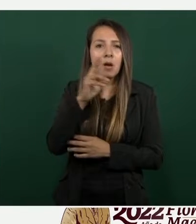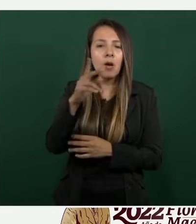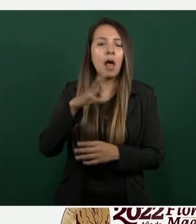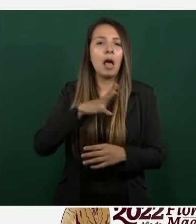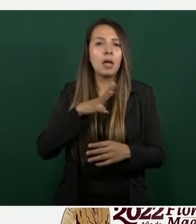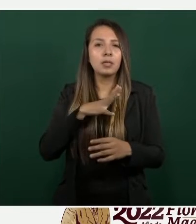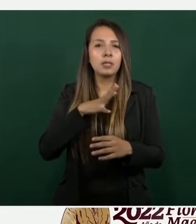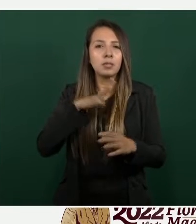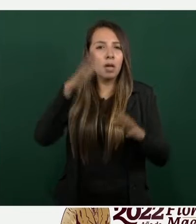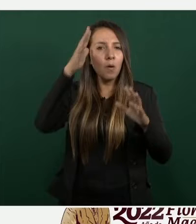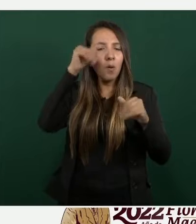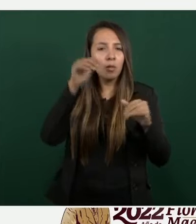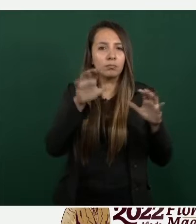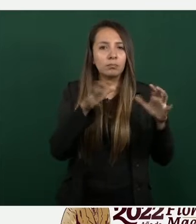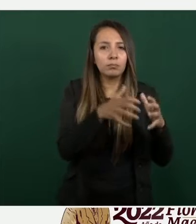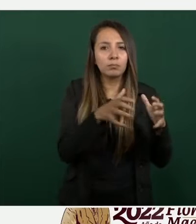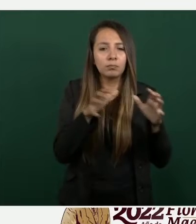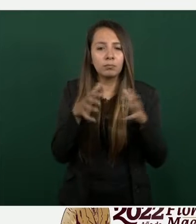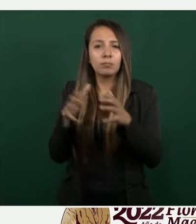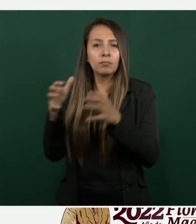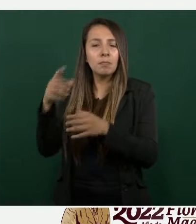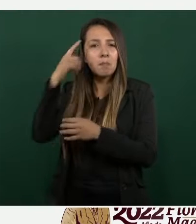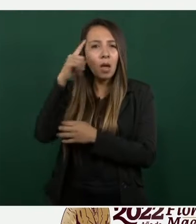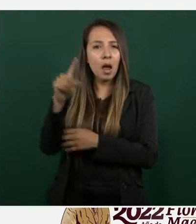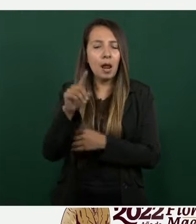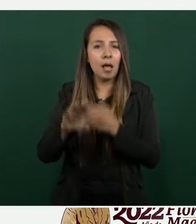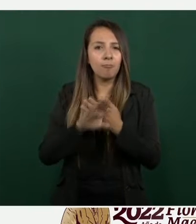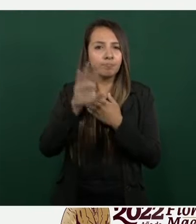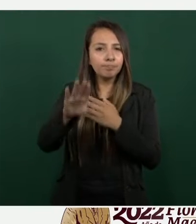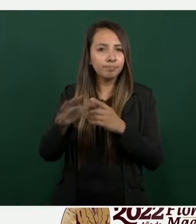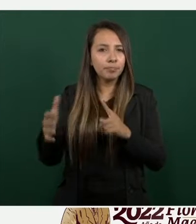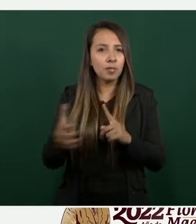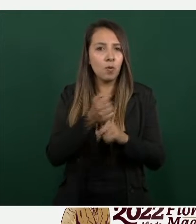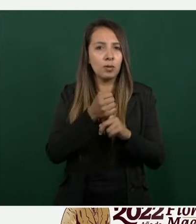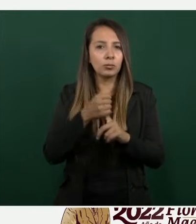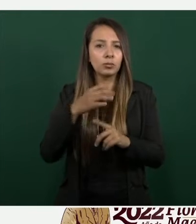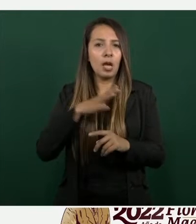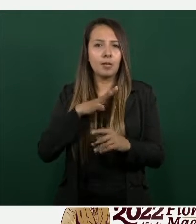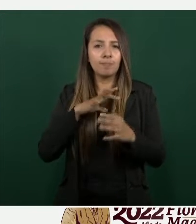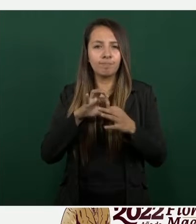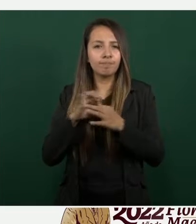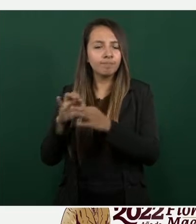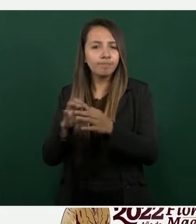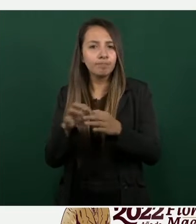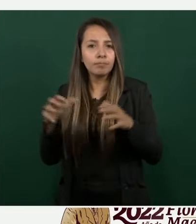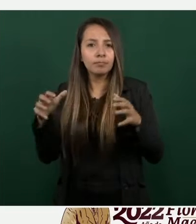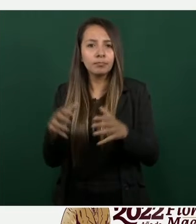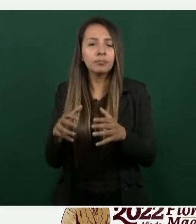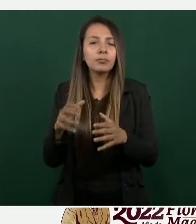país y con la Coordinación Nacional Antisecuestros, se tienen